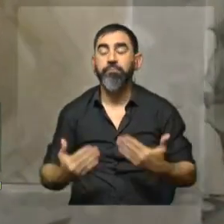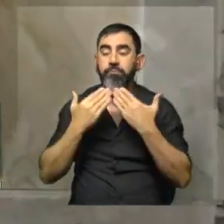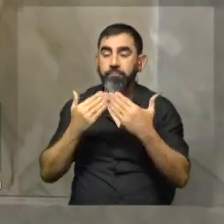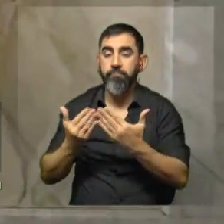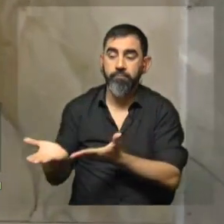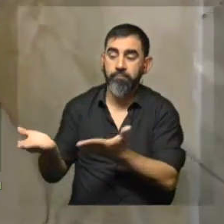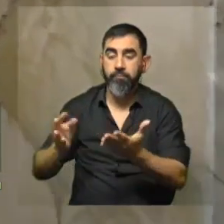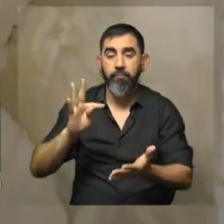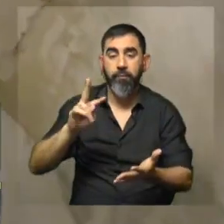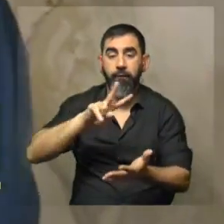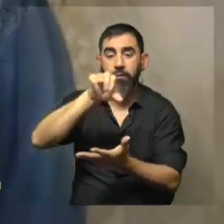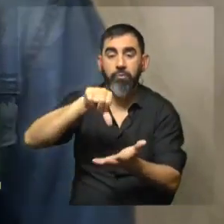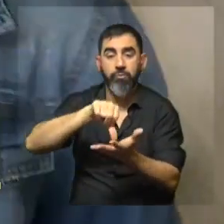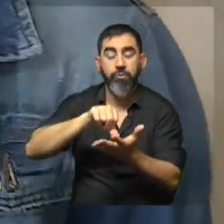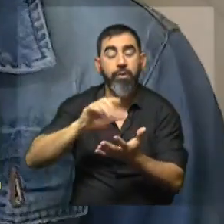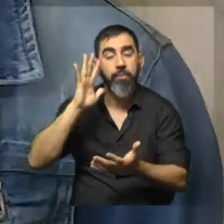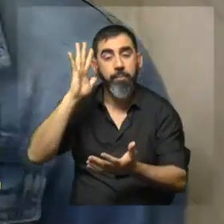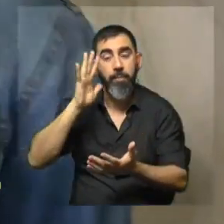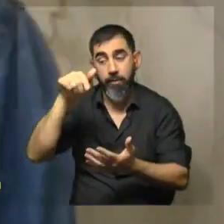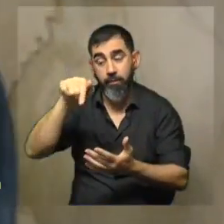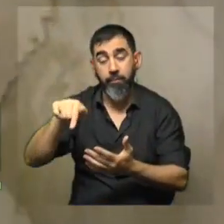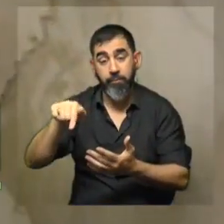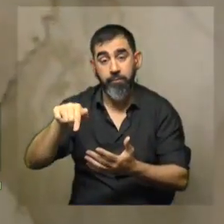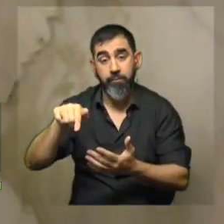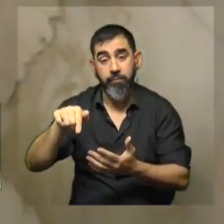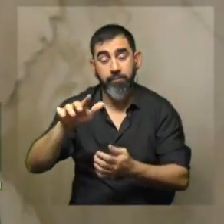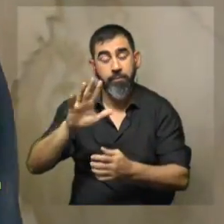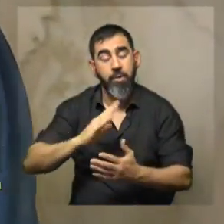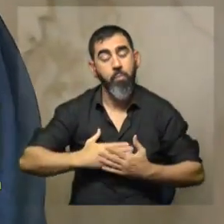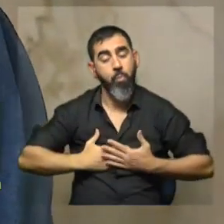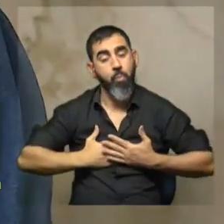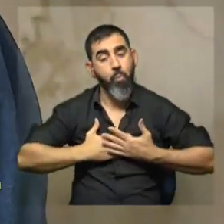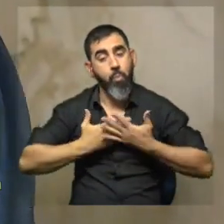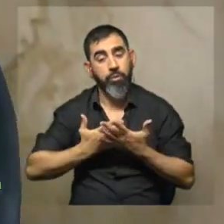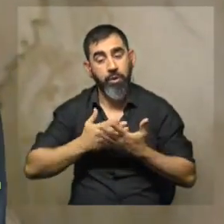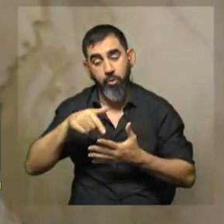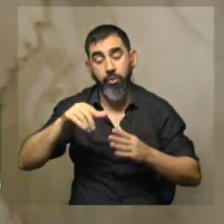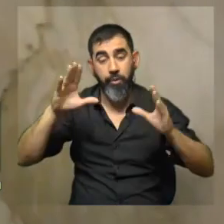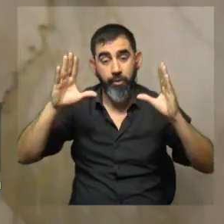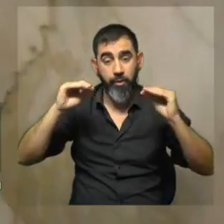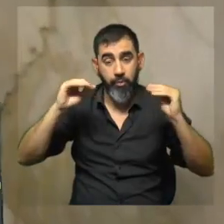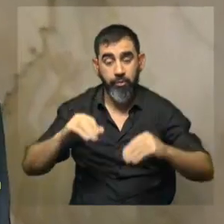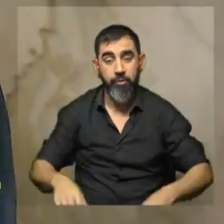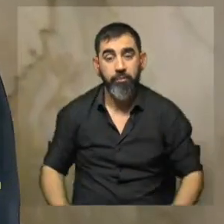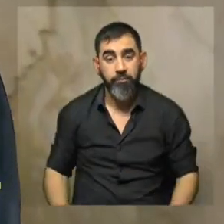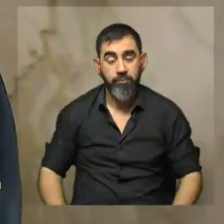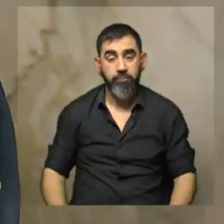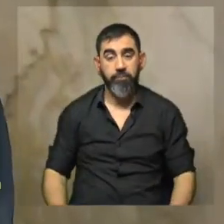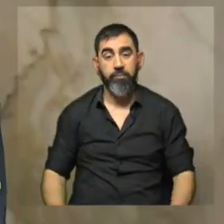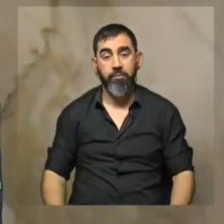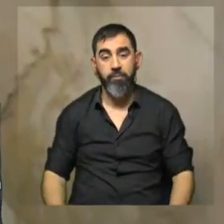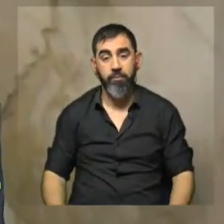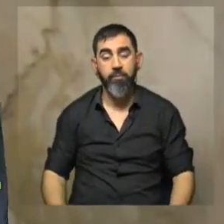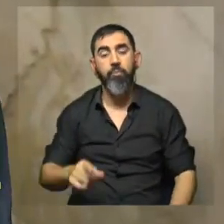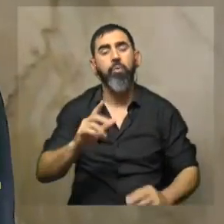recibir a TV Ciudad aquí. Me imagino que para ti es hondamente emotivo lo que sucederá hoy. Muchas veces has